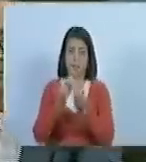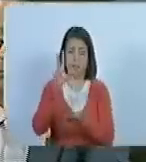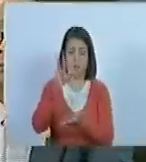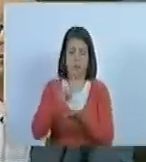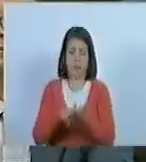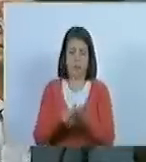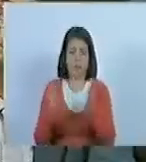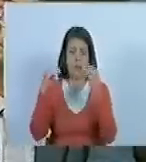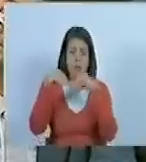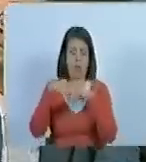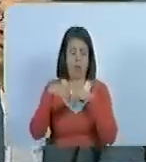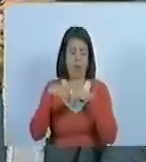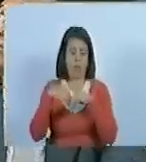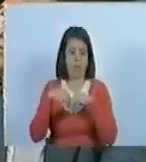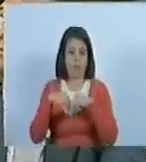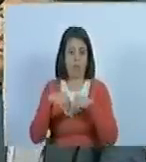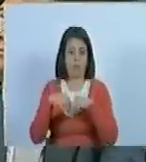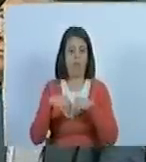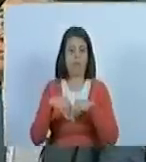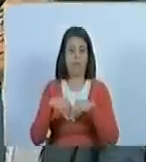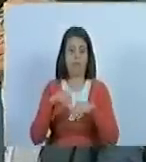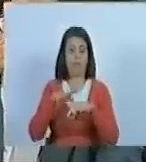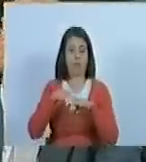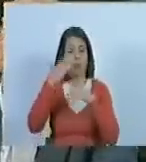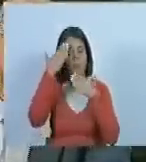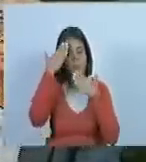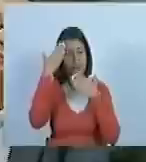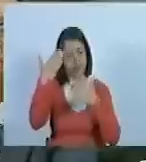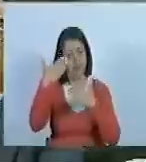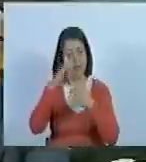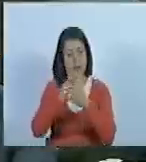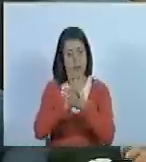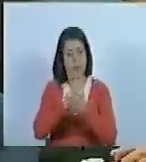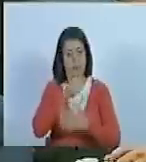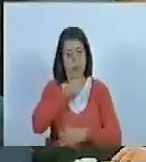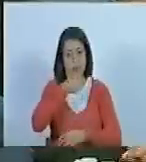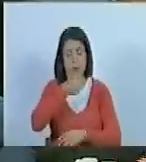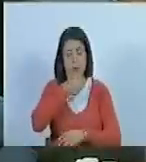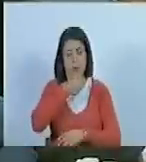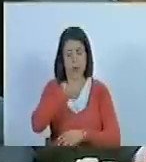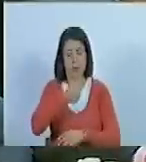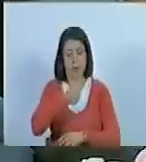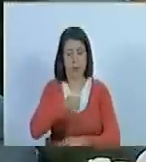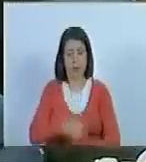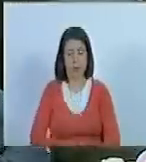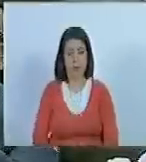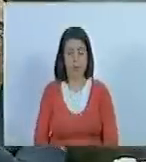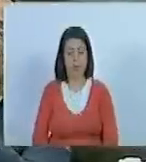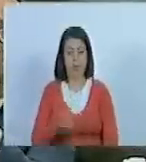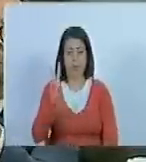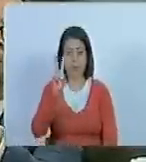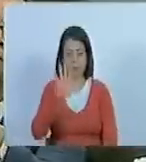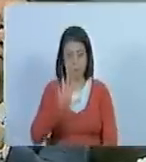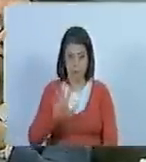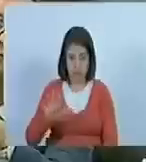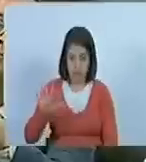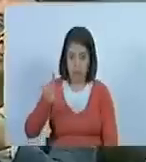aprobación de este acuerdo en salutación a los colegas periodistas venezolanos.